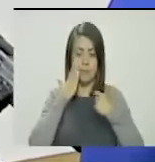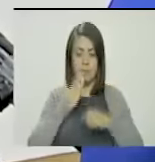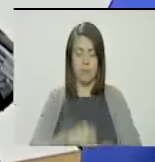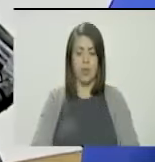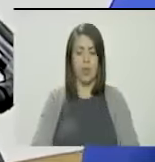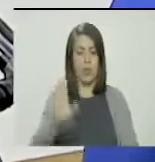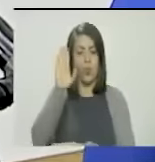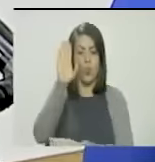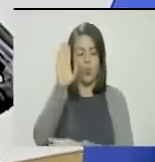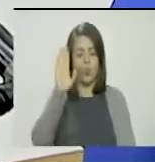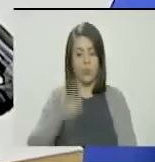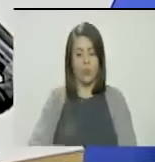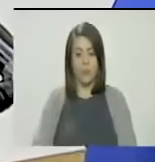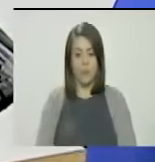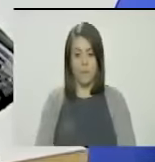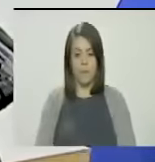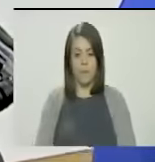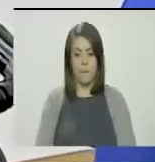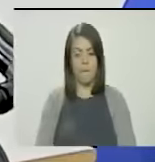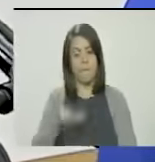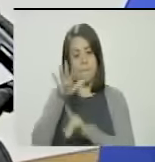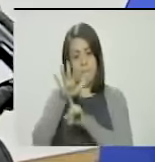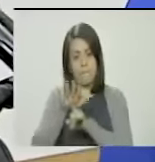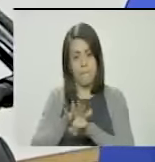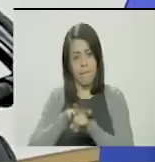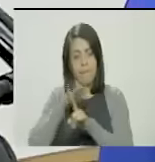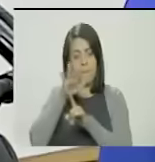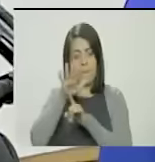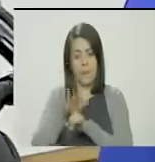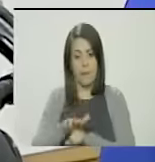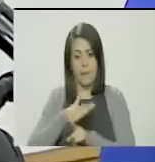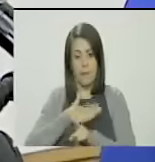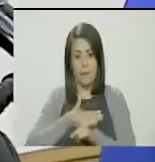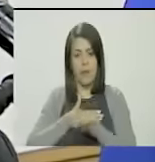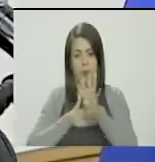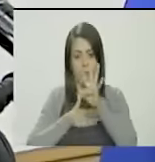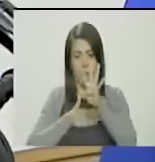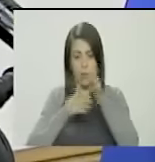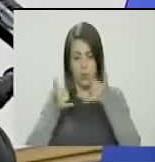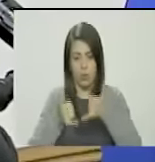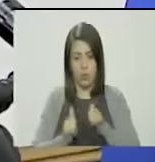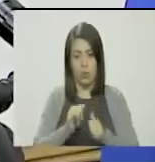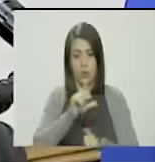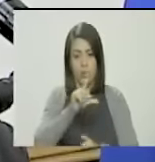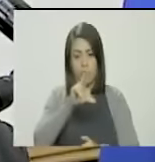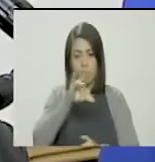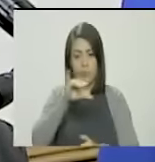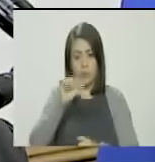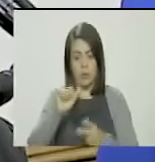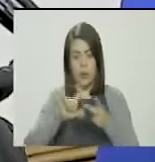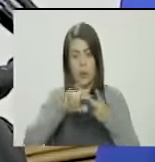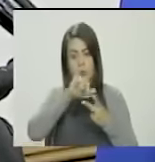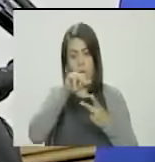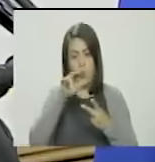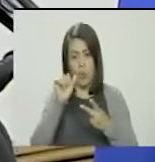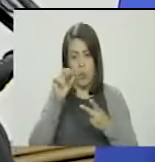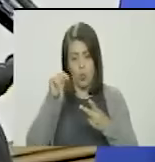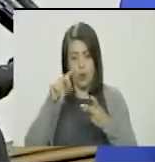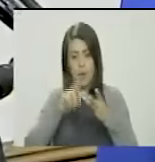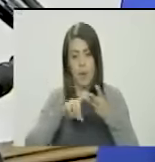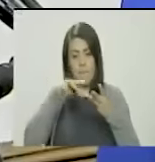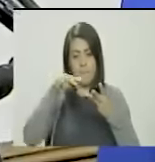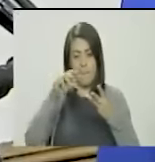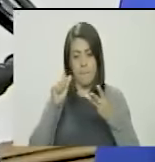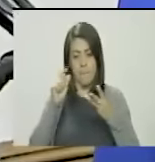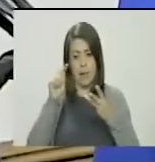Juro por la ternura fulgurante de mis cuatro hijos, Lucía, Juan Pedro,